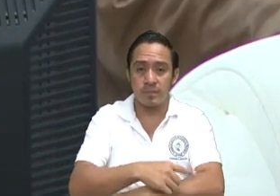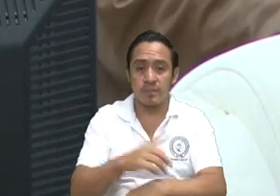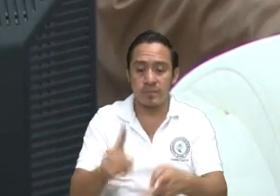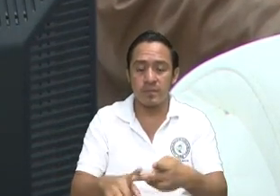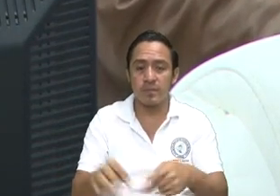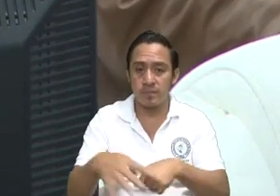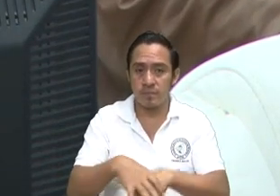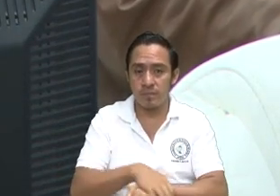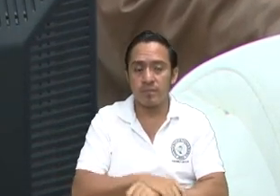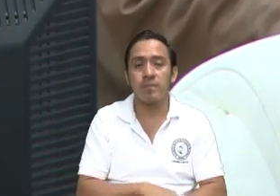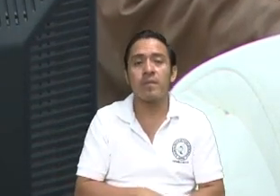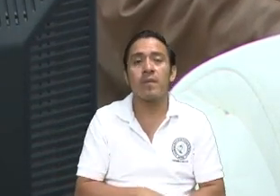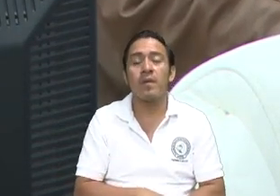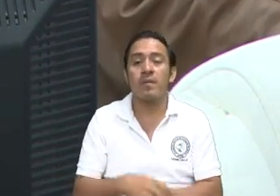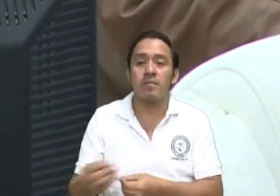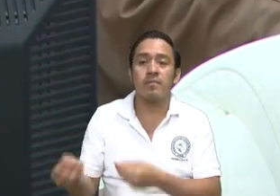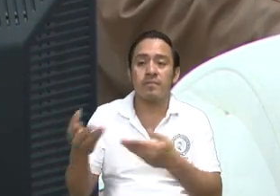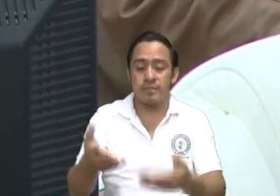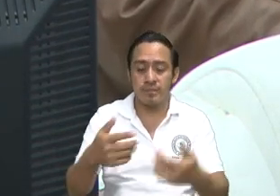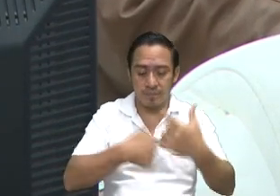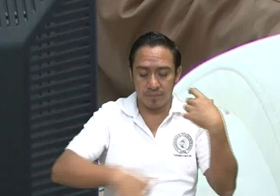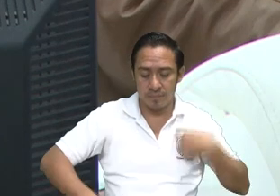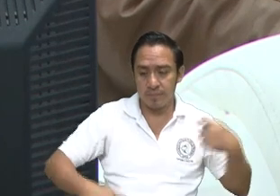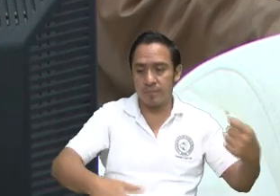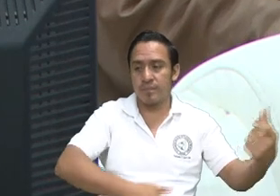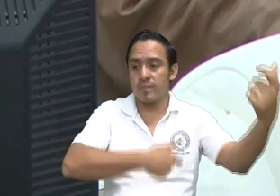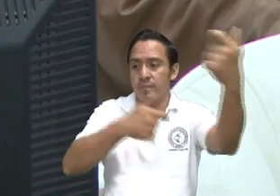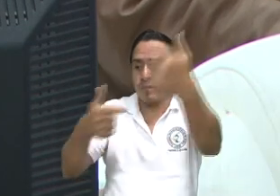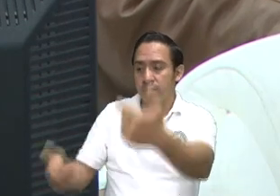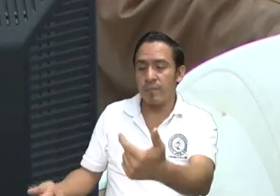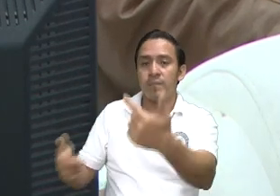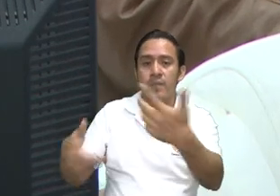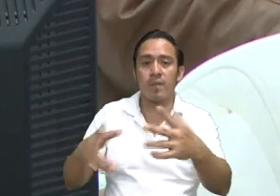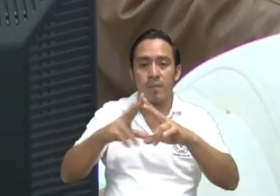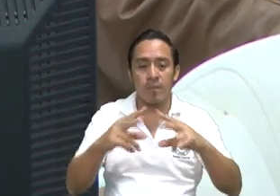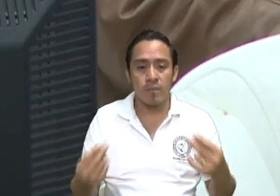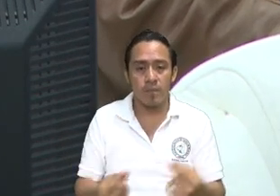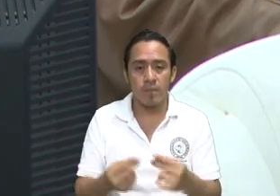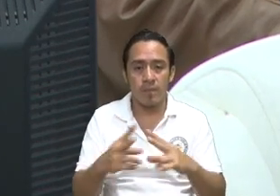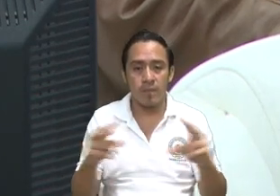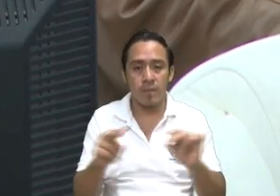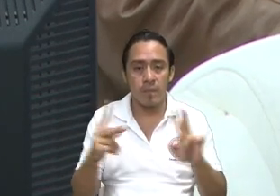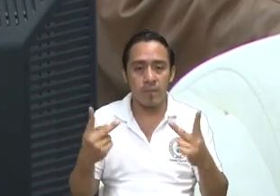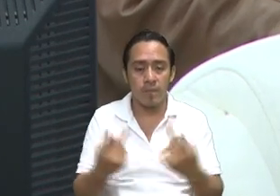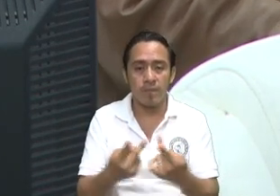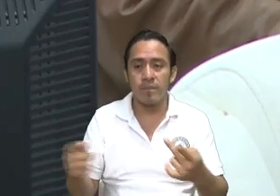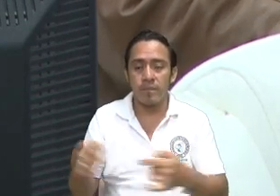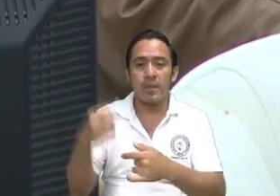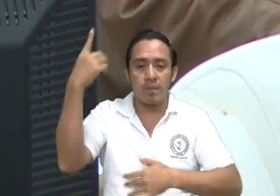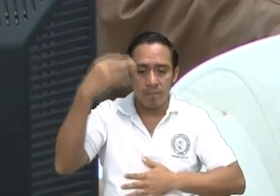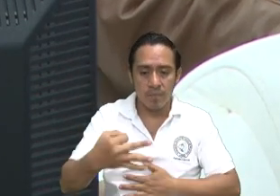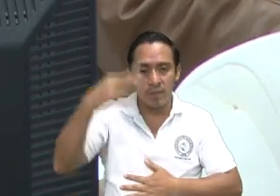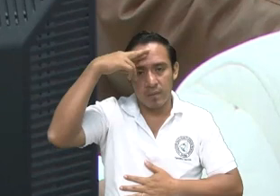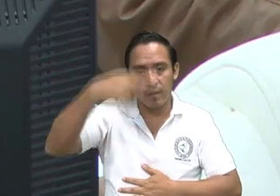compañera Rosario, entregando la banda presidencial al pueblo nicaragüense y quienes restituyen